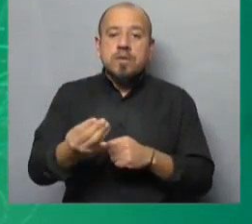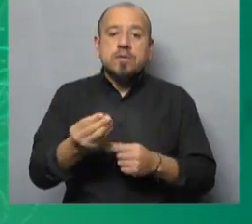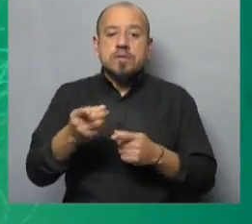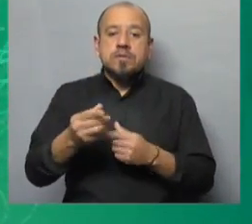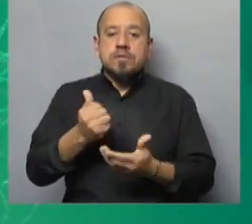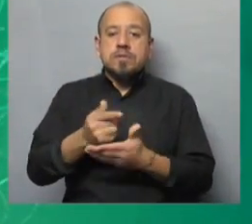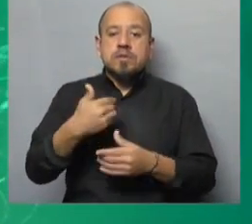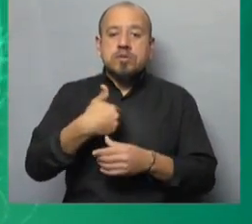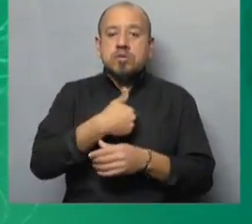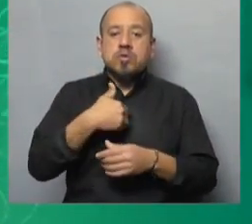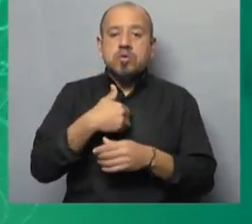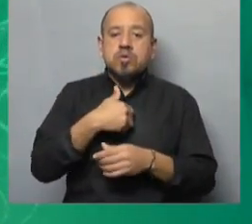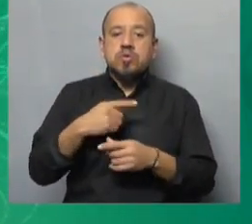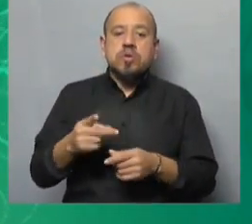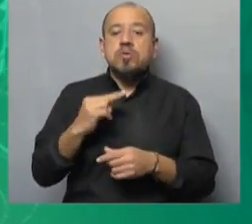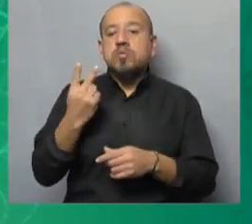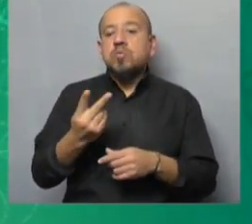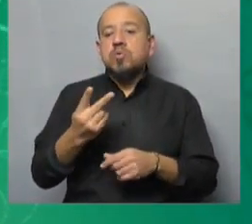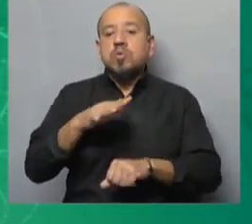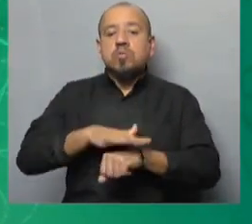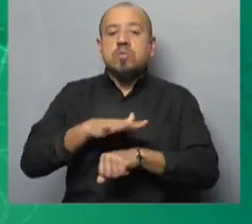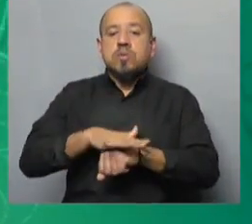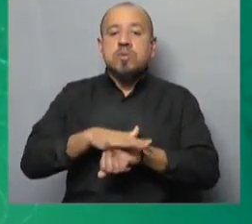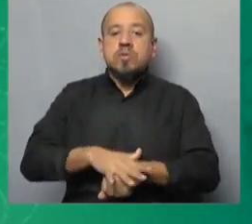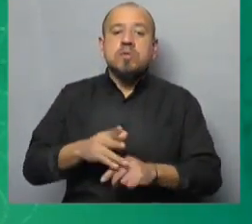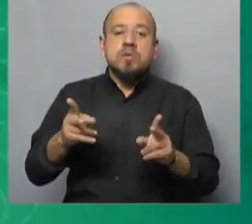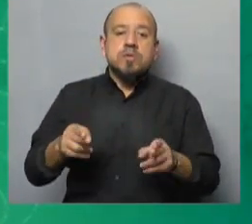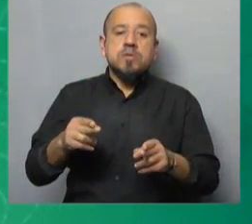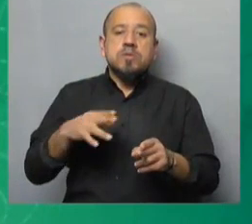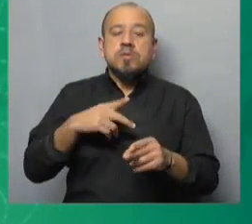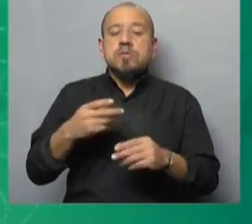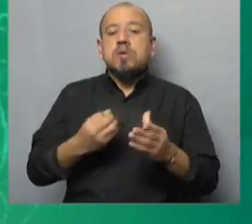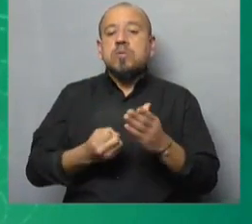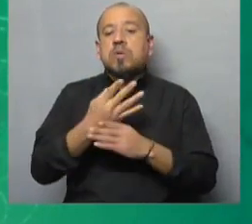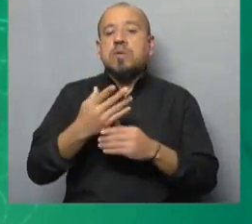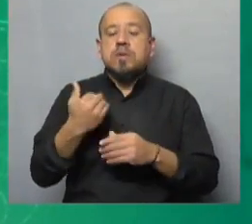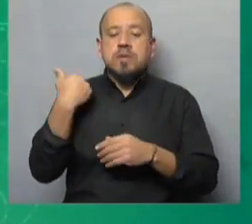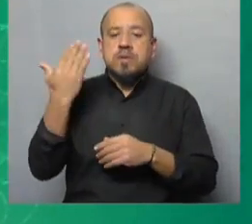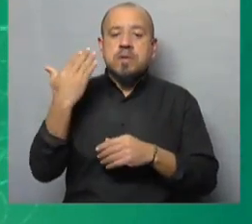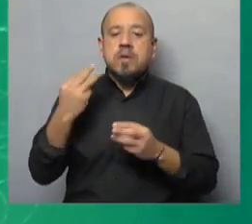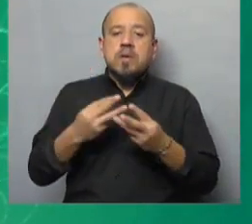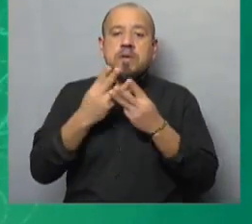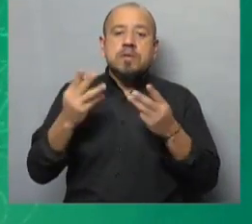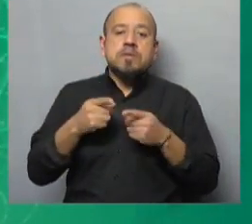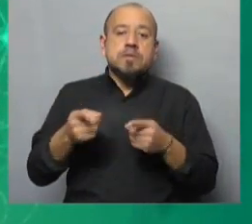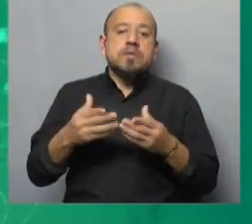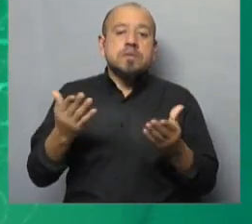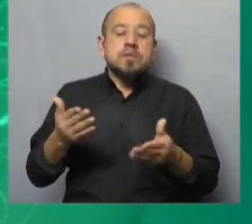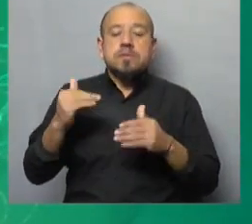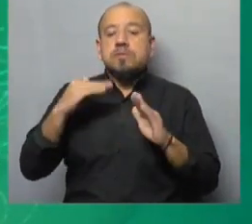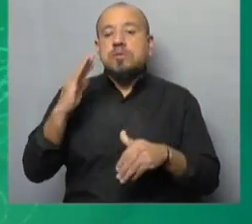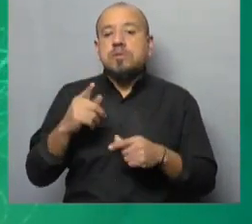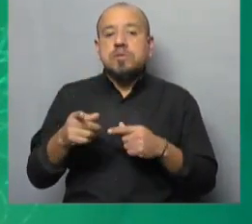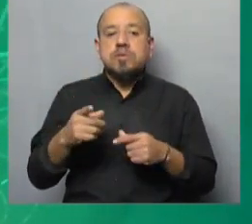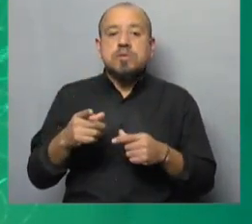rol en una segunda instancia seguramente dentro de unos días habrá una nueva asamblea general y allí se va a definir por la mayoría absoluta